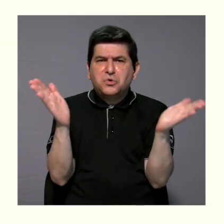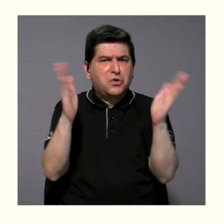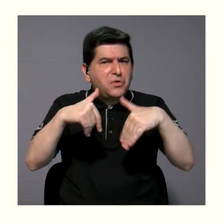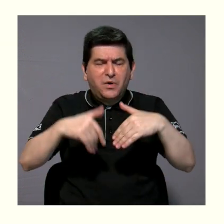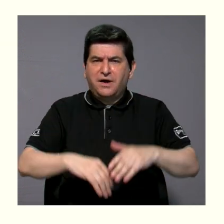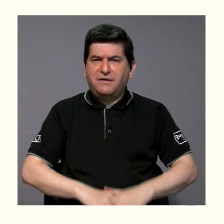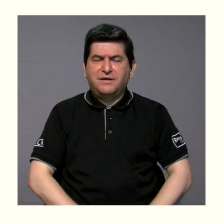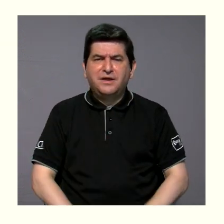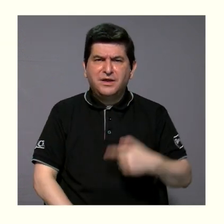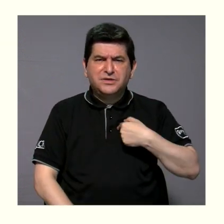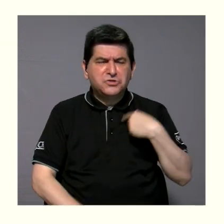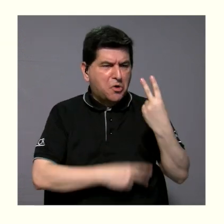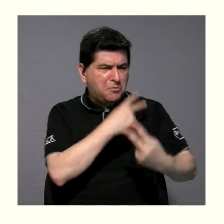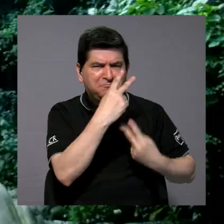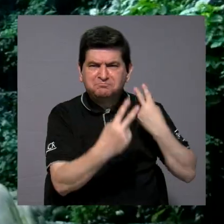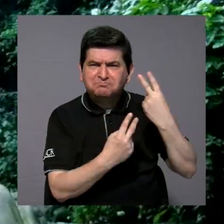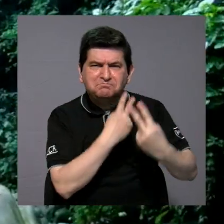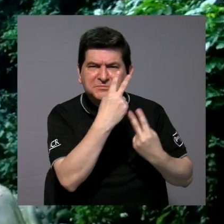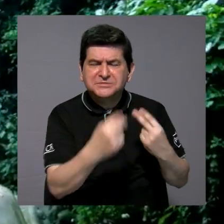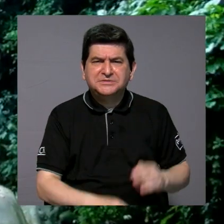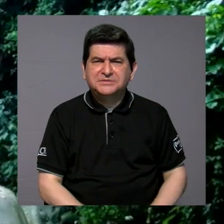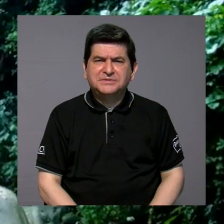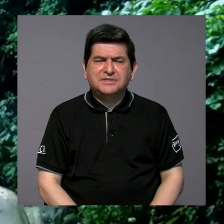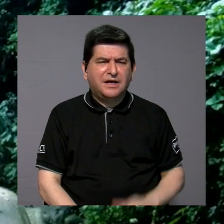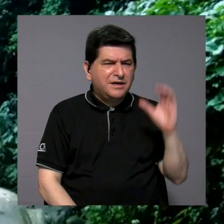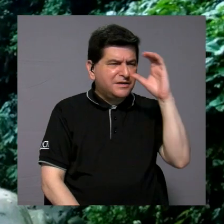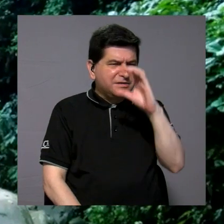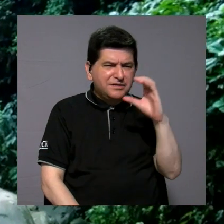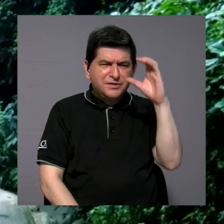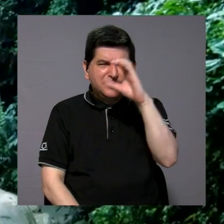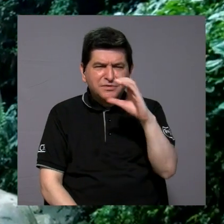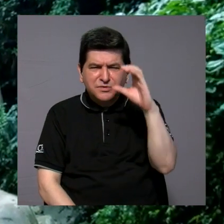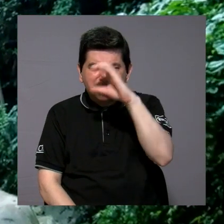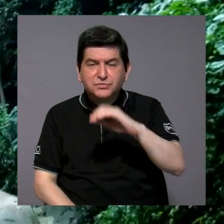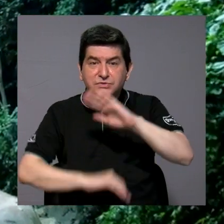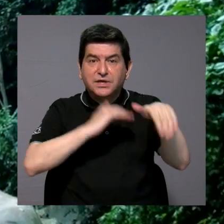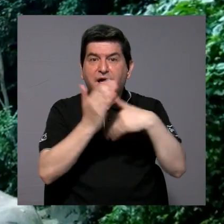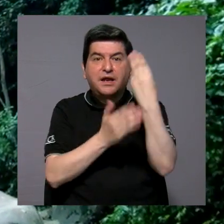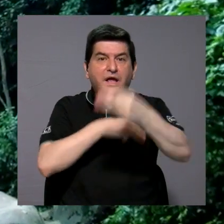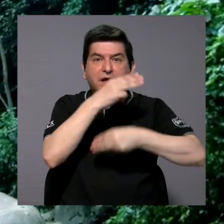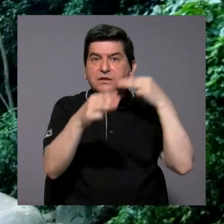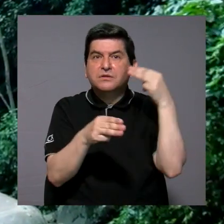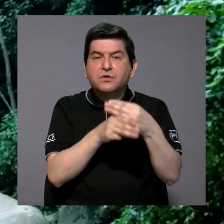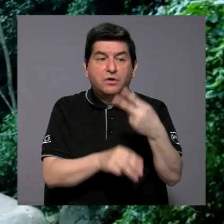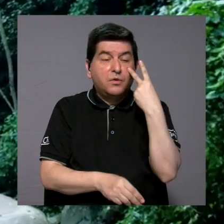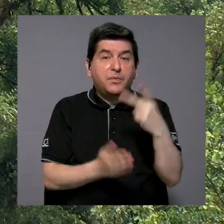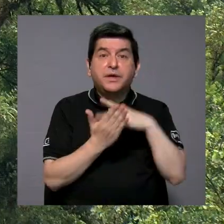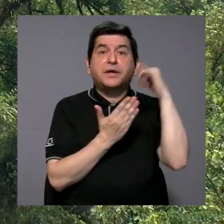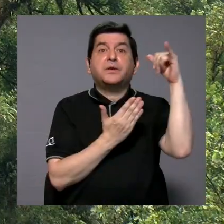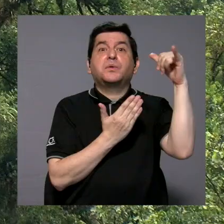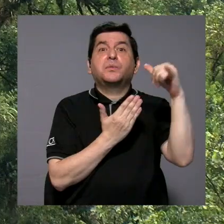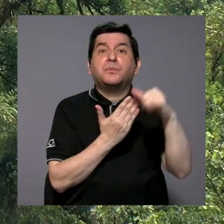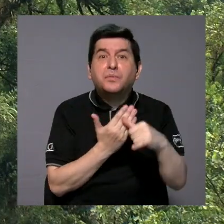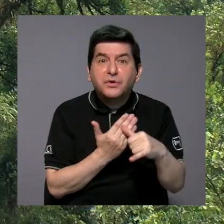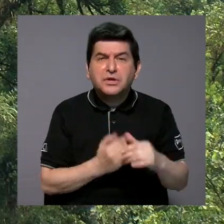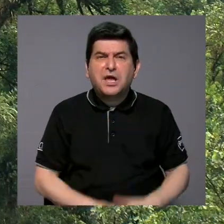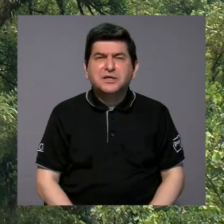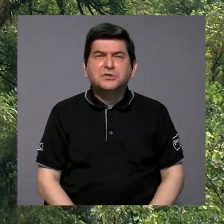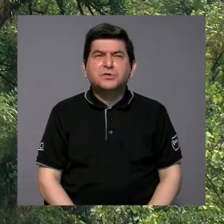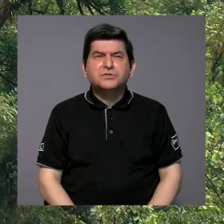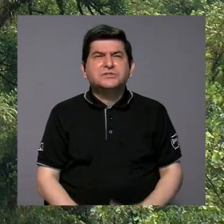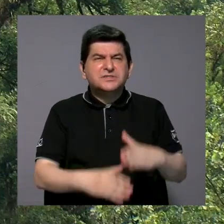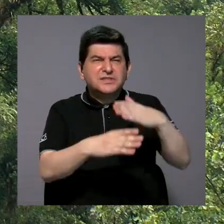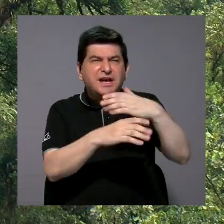he viajado buscando por todo el mundo y hemos visto proyectos que se